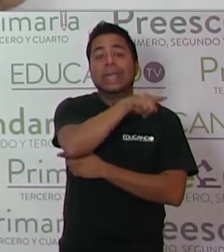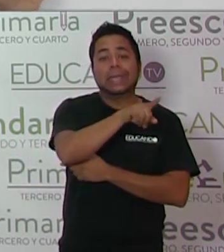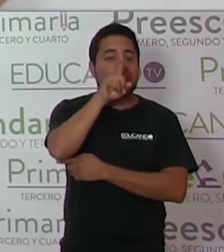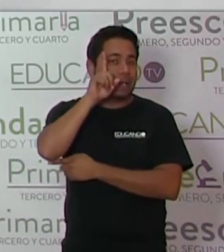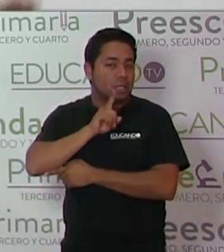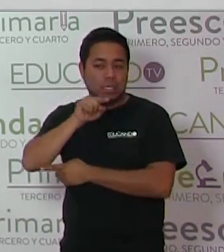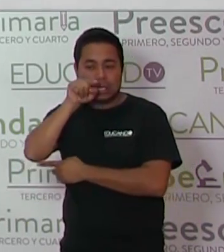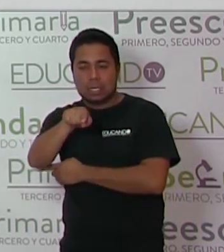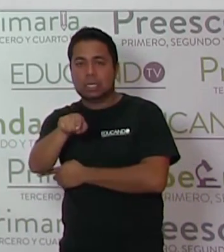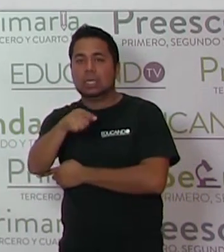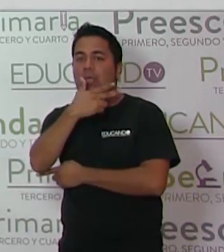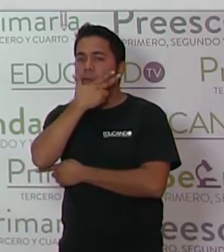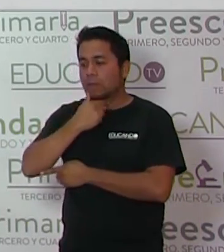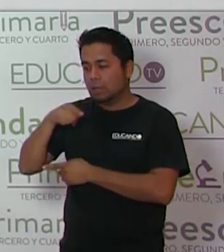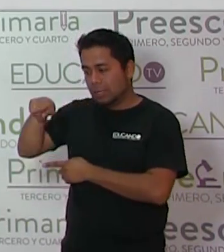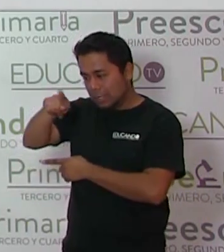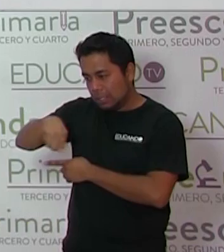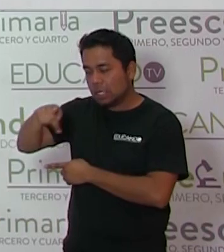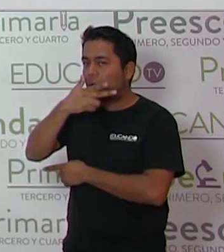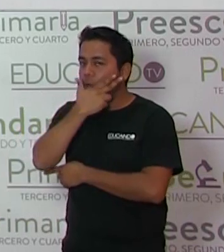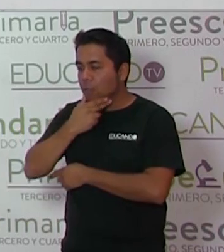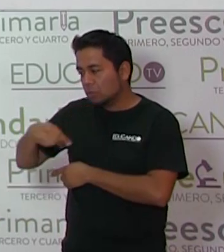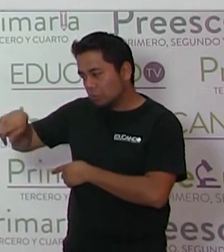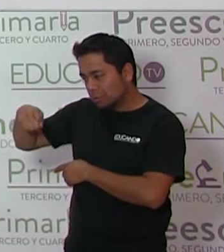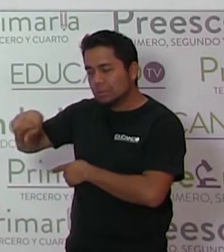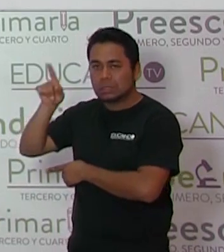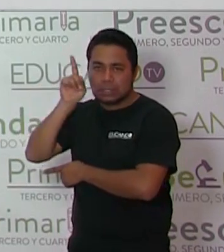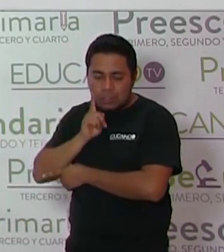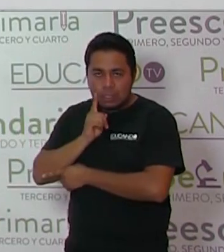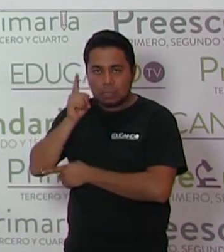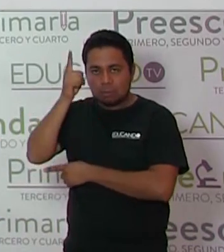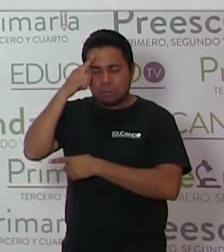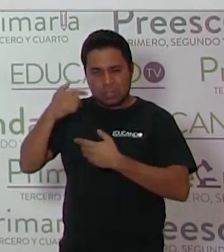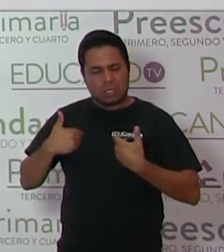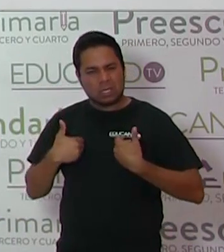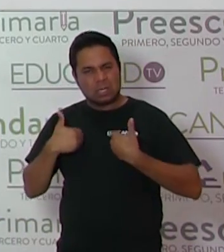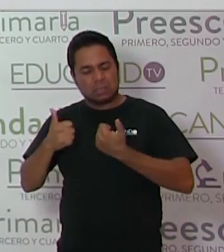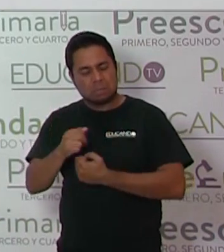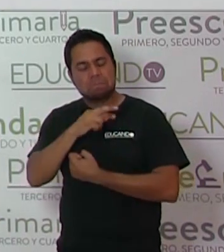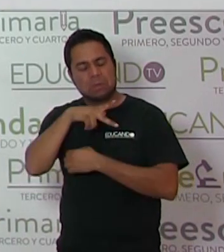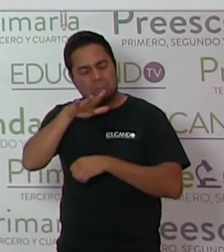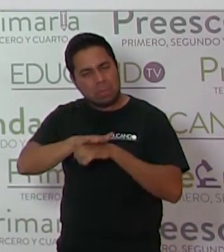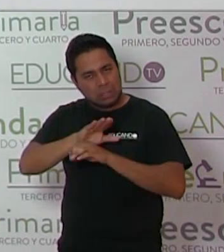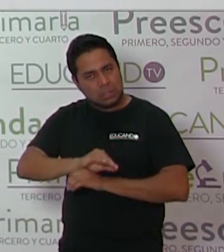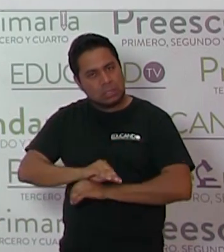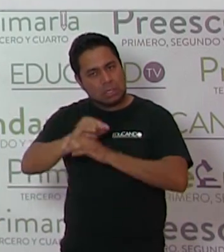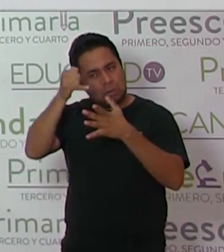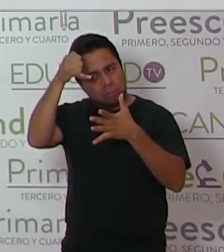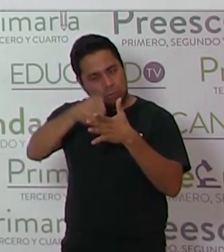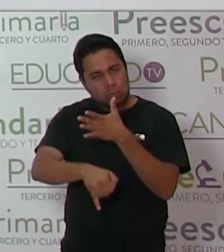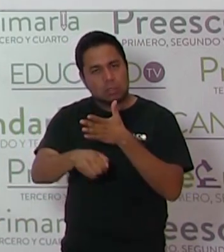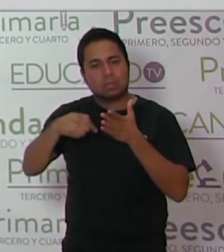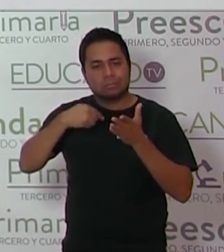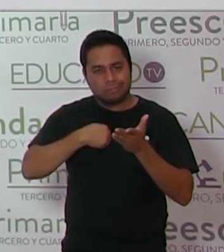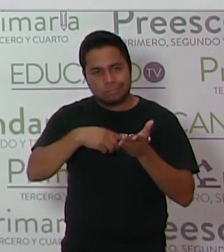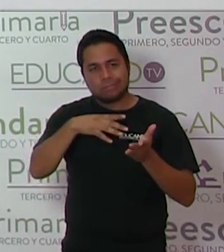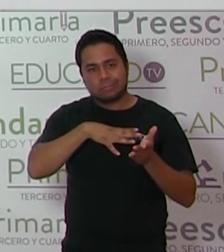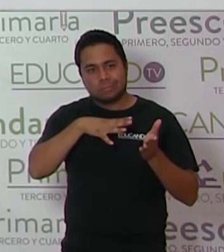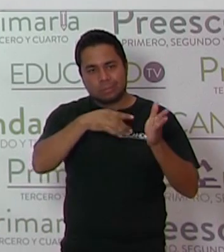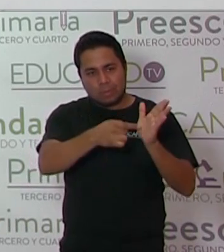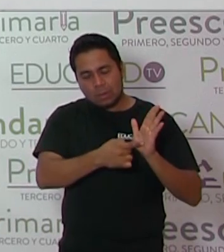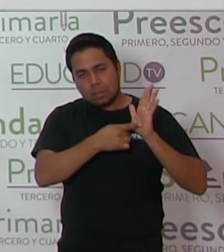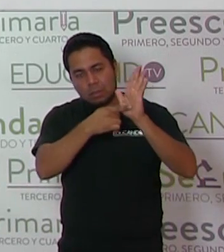él, ellas y ellos. Para que nosotros lo entendamos todavía mucho mejor, les traje